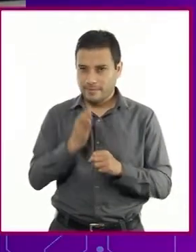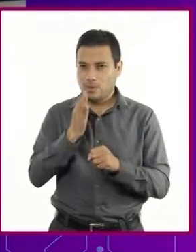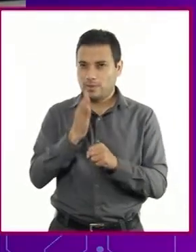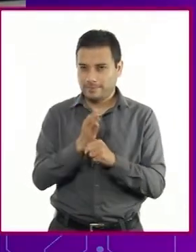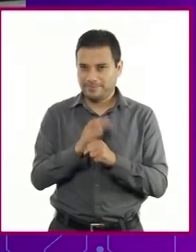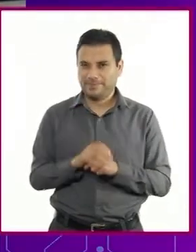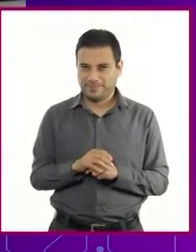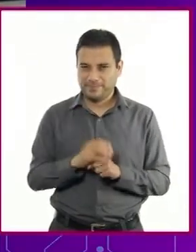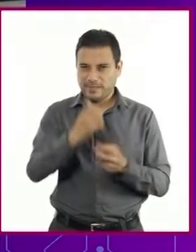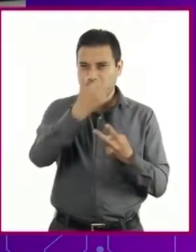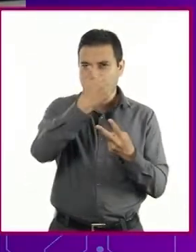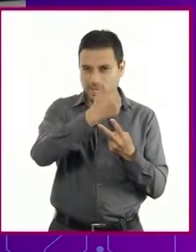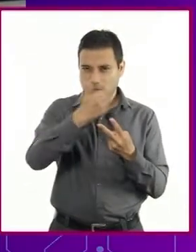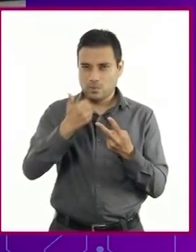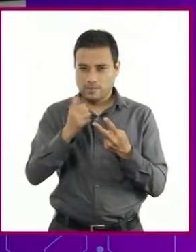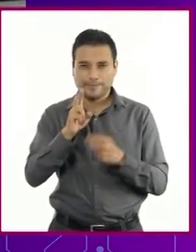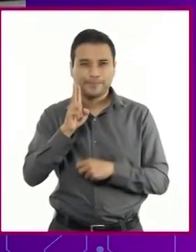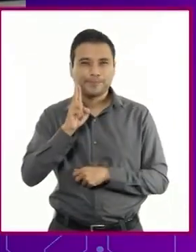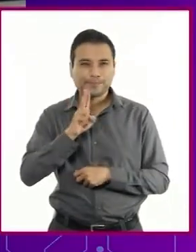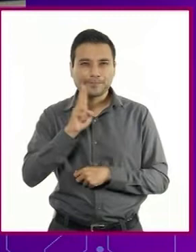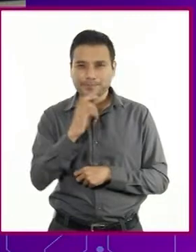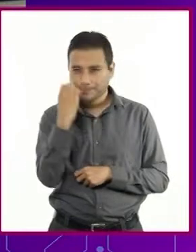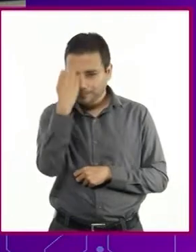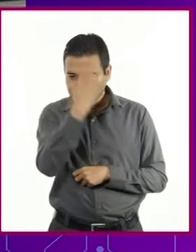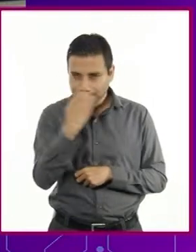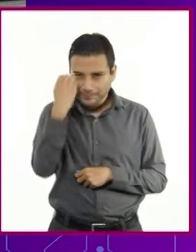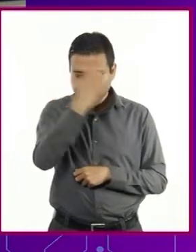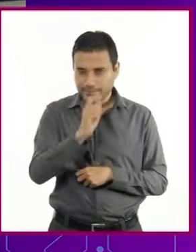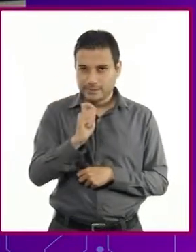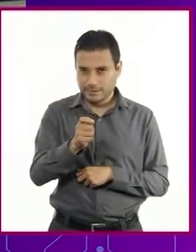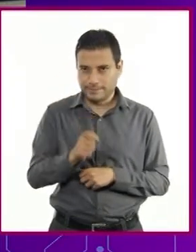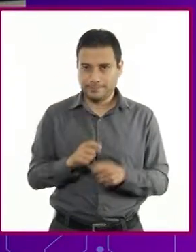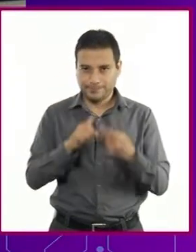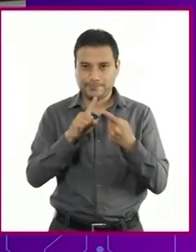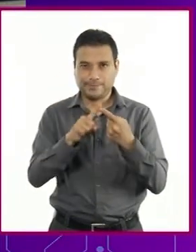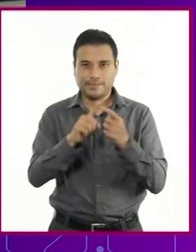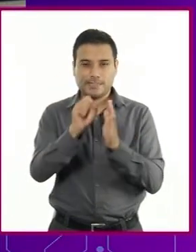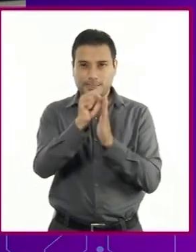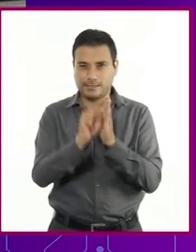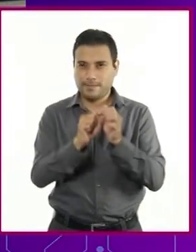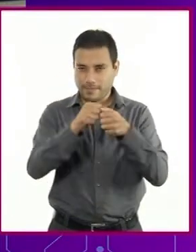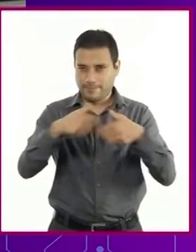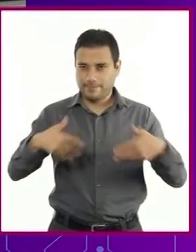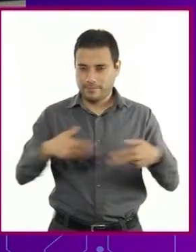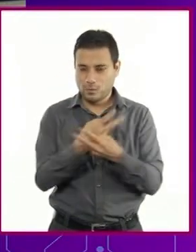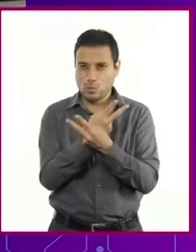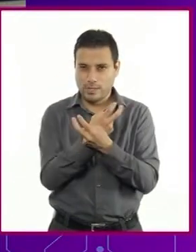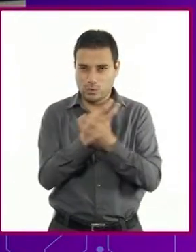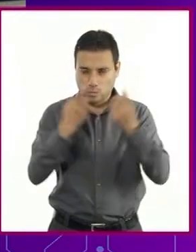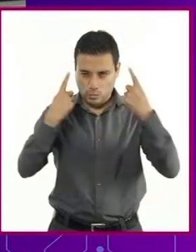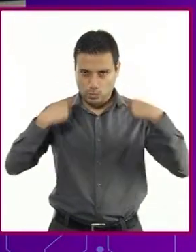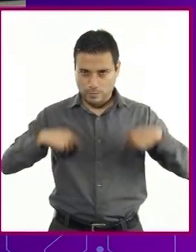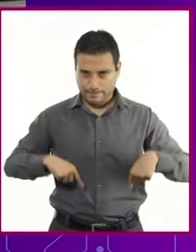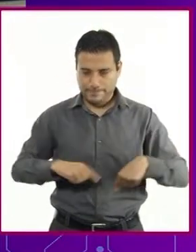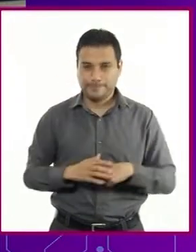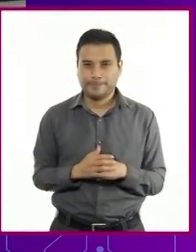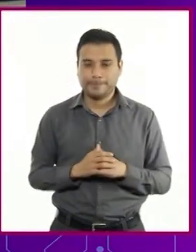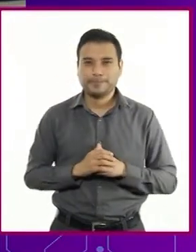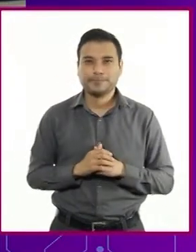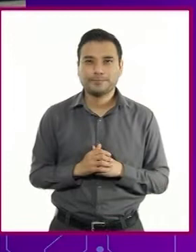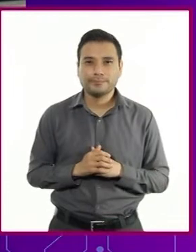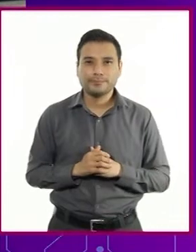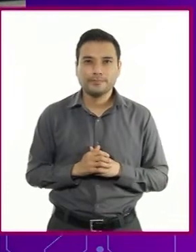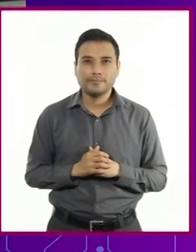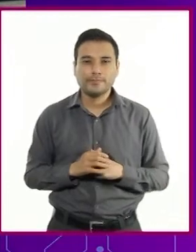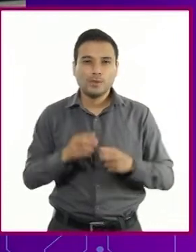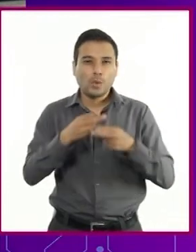por separado. ¿Le parece? Iniciaremos con el sistema óseo, retomando que el conjunto de huesos